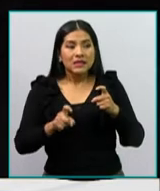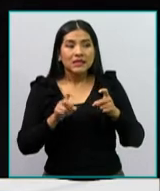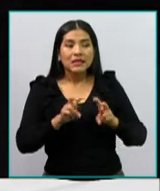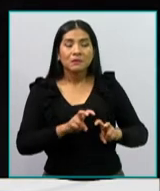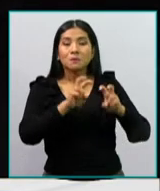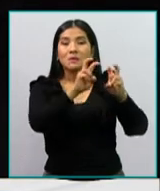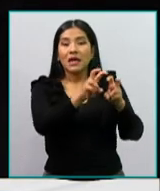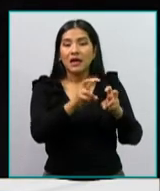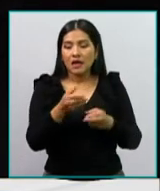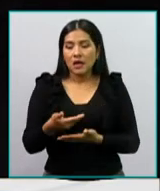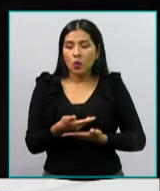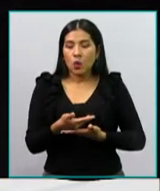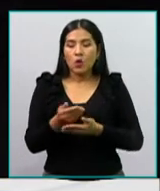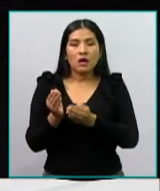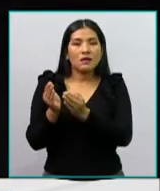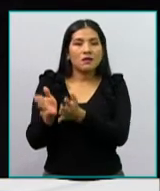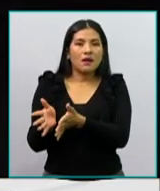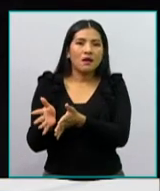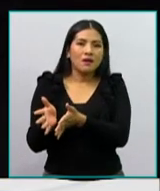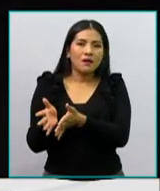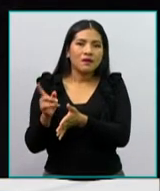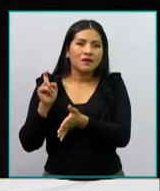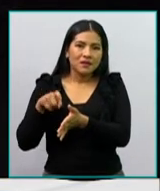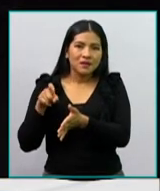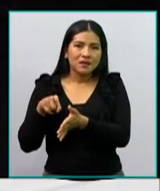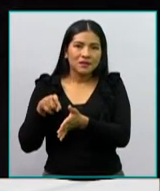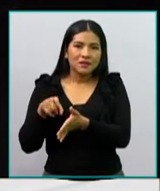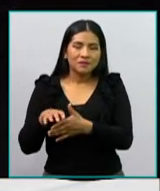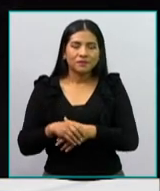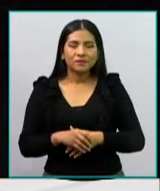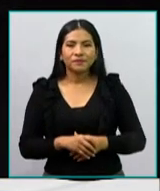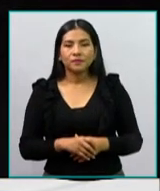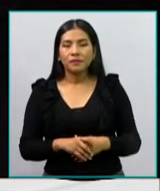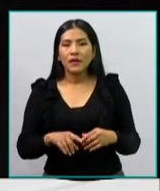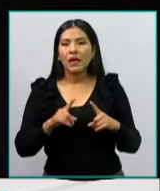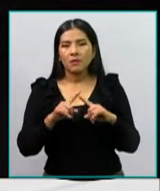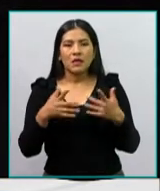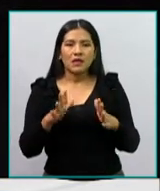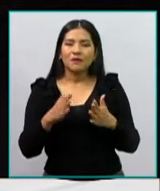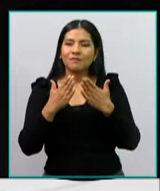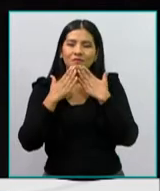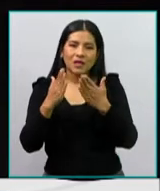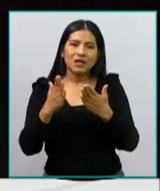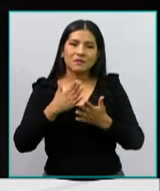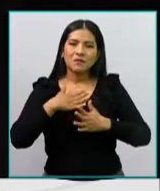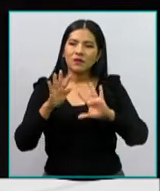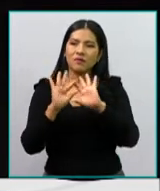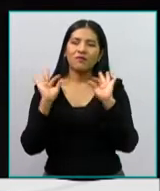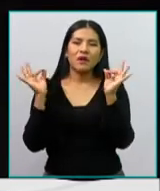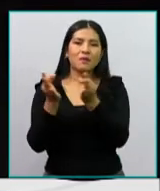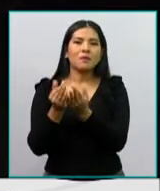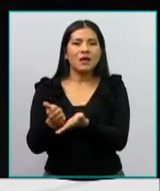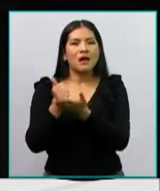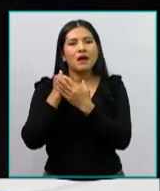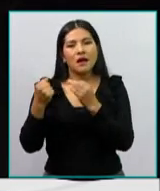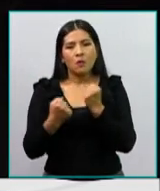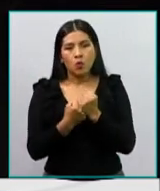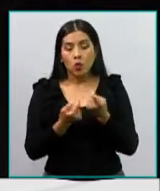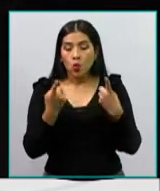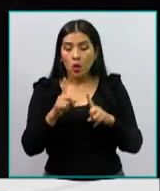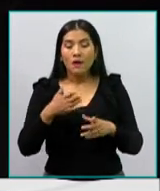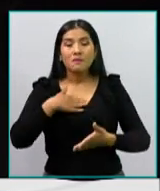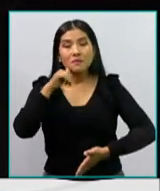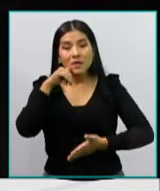dejar a tu guagua. Entonces, ahí agradezco el apoyo de mi familia, que cuando mi hija era pequeñita,